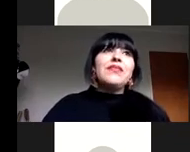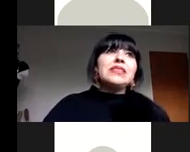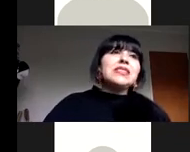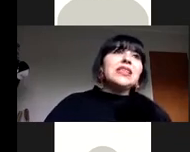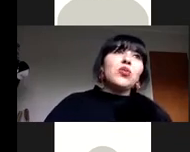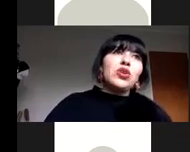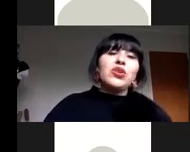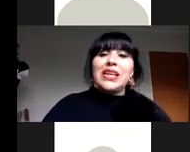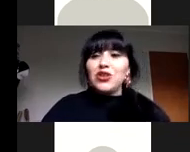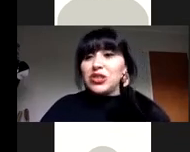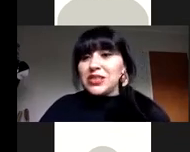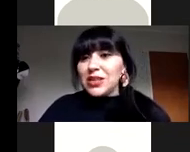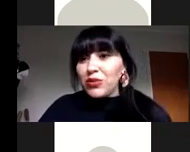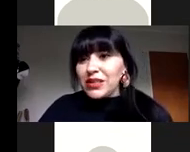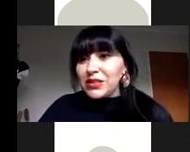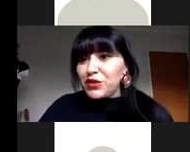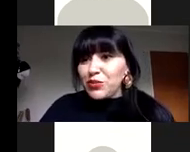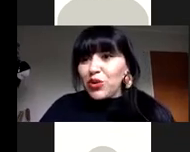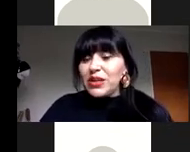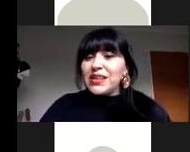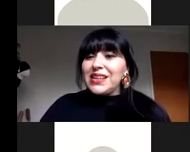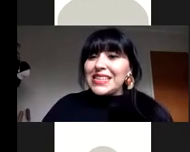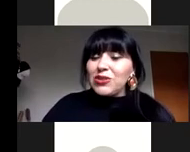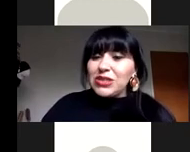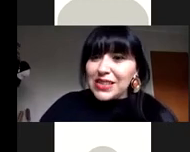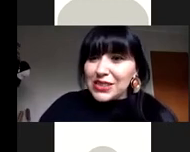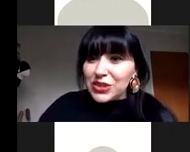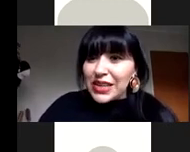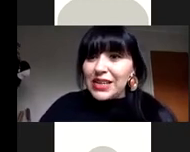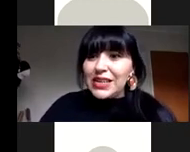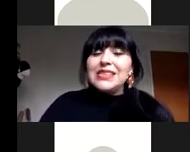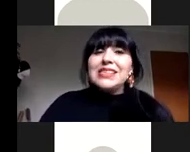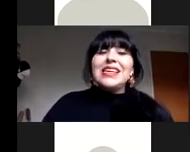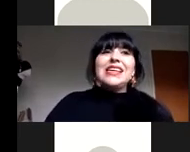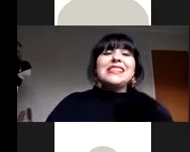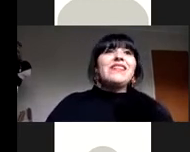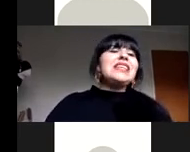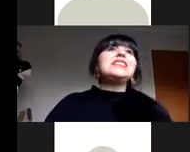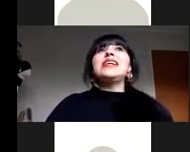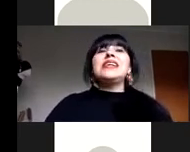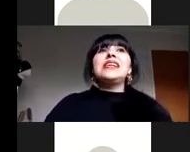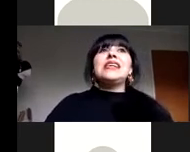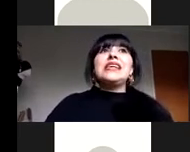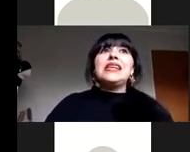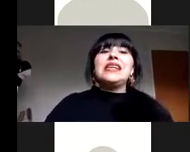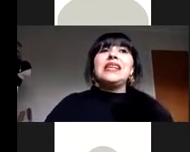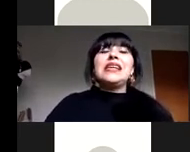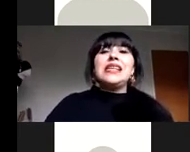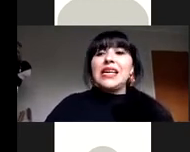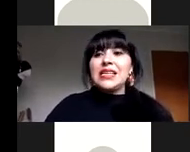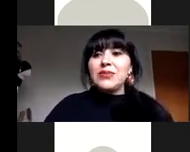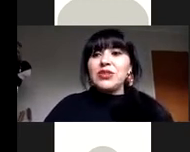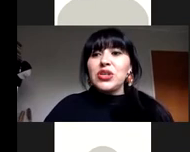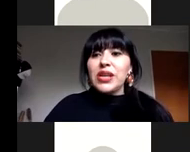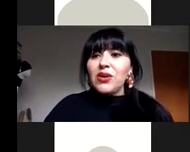El 26 de junio del año 89 se firmó el Tratado Internacional que establece el